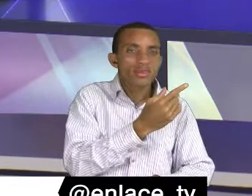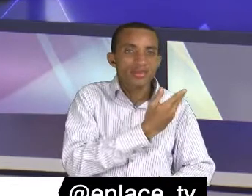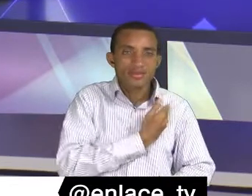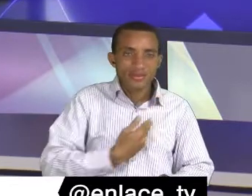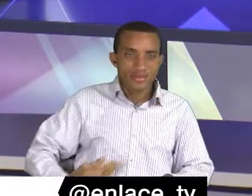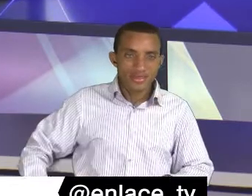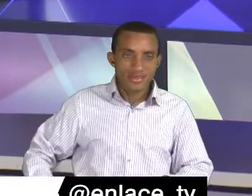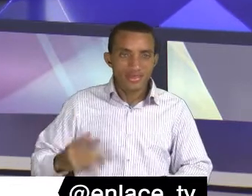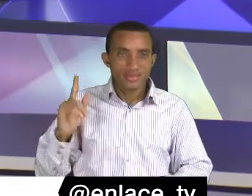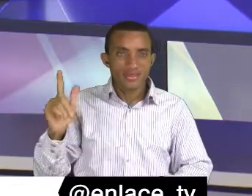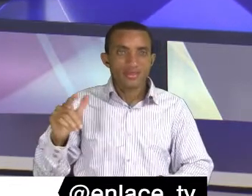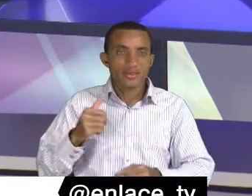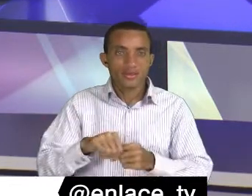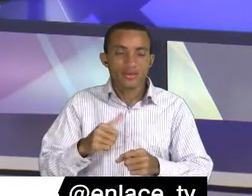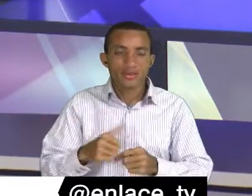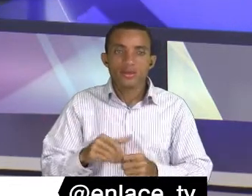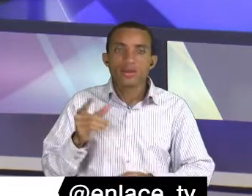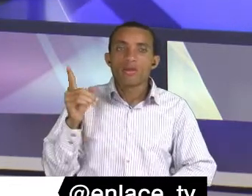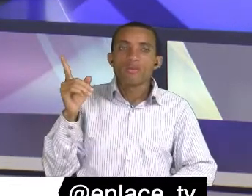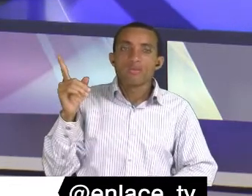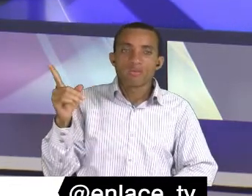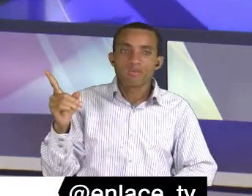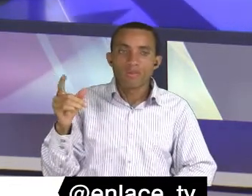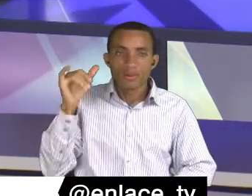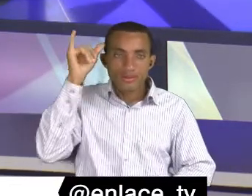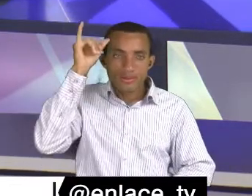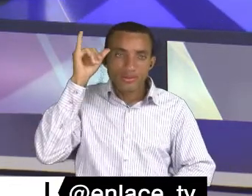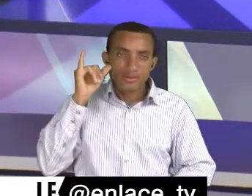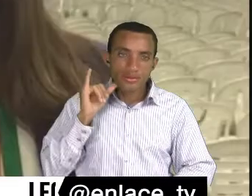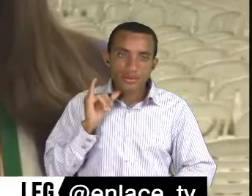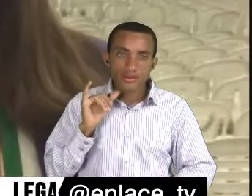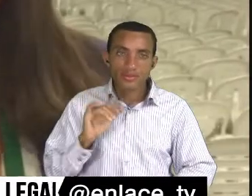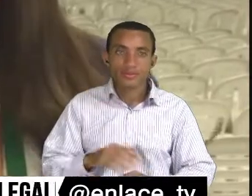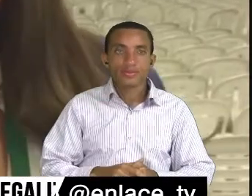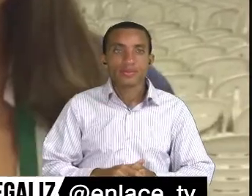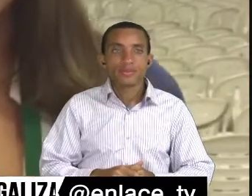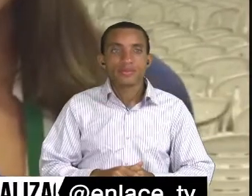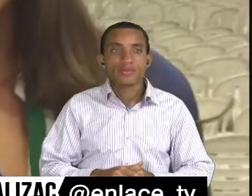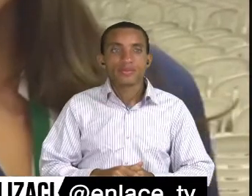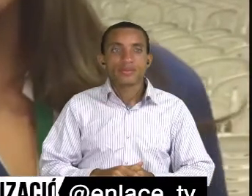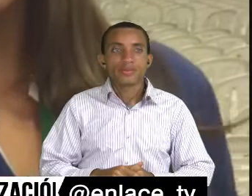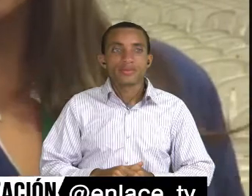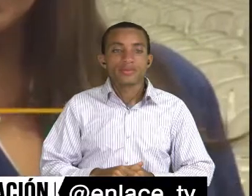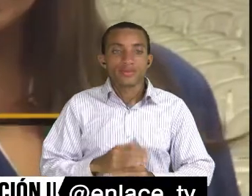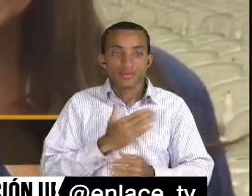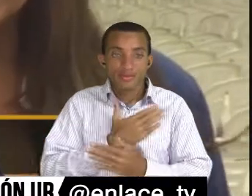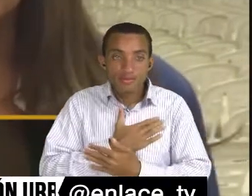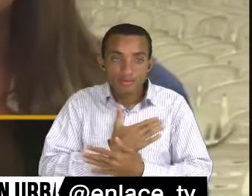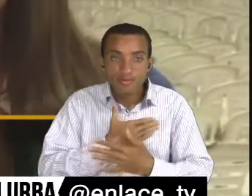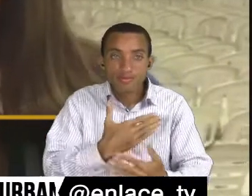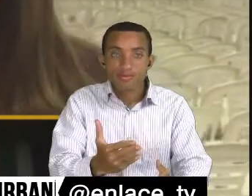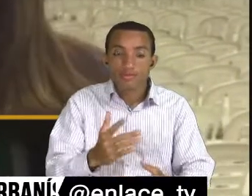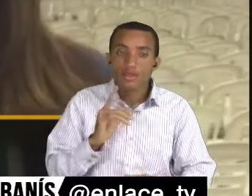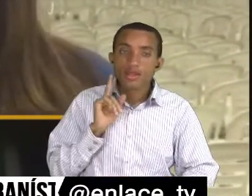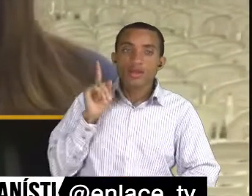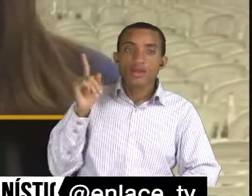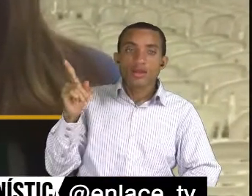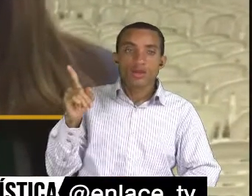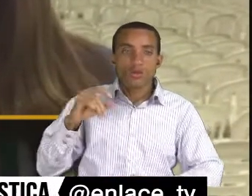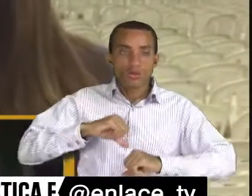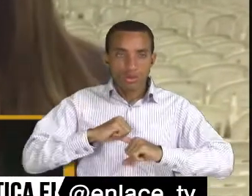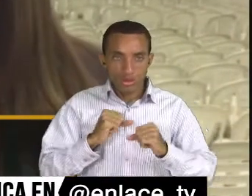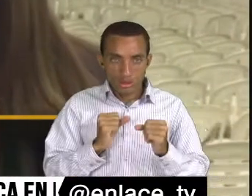detalles desde Corferias en la capital del país. Yanit, adelante. Hola a todos, los saludo desde Corferias en la ciudad de Bogotá, en